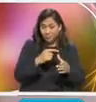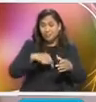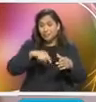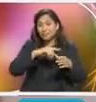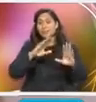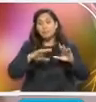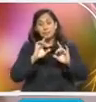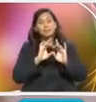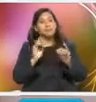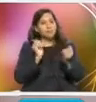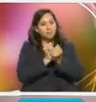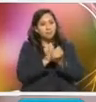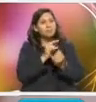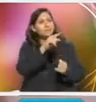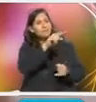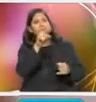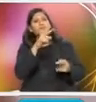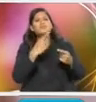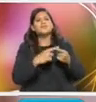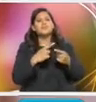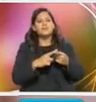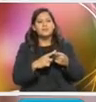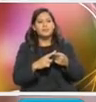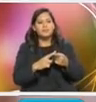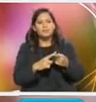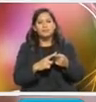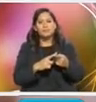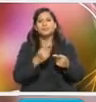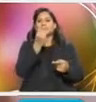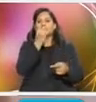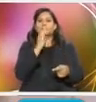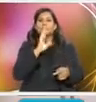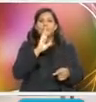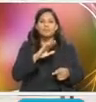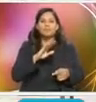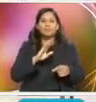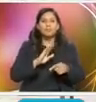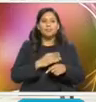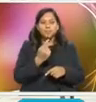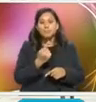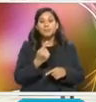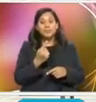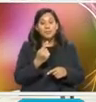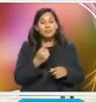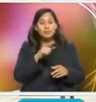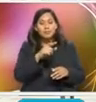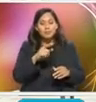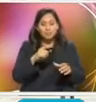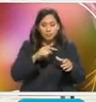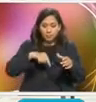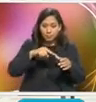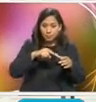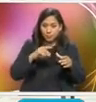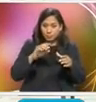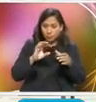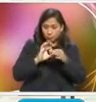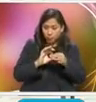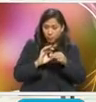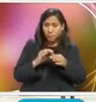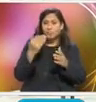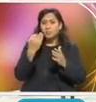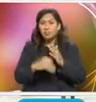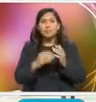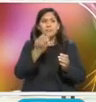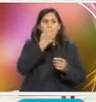pronto también un mayor impacto en cuestiones de una malnutrición que no está tan relacionada con la falta